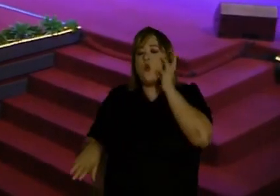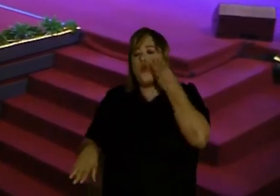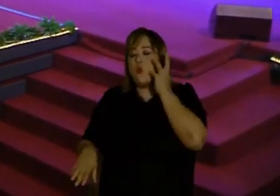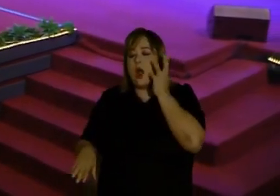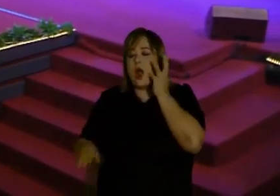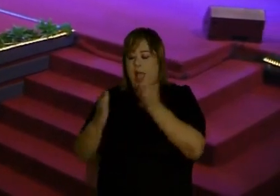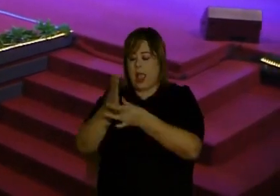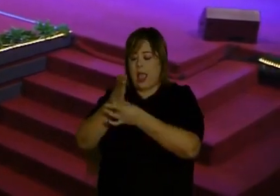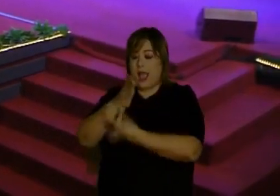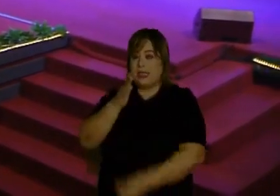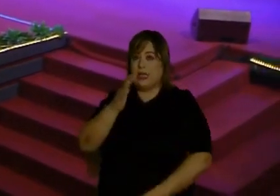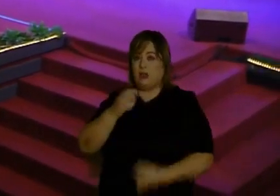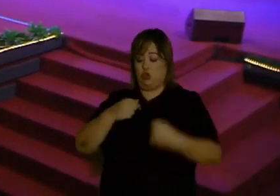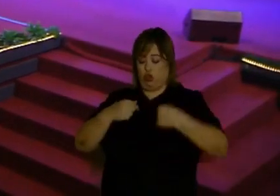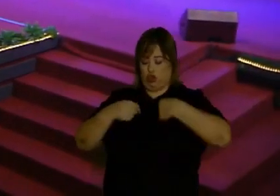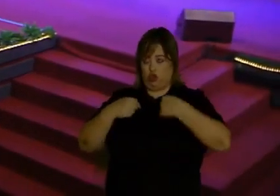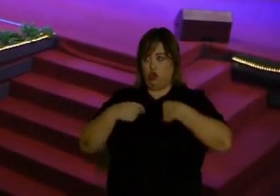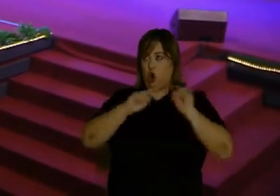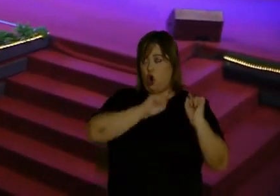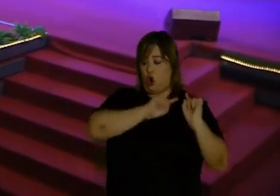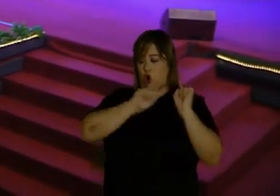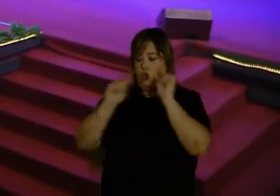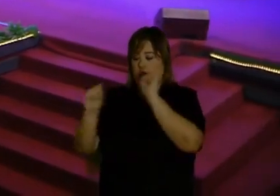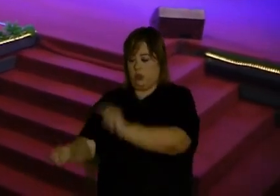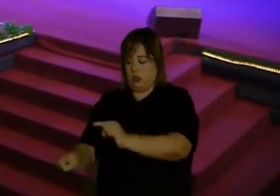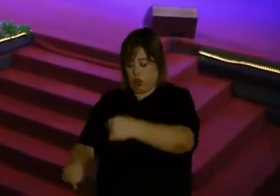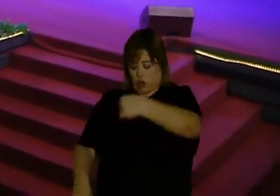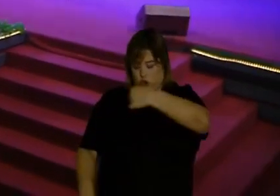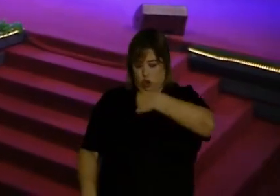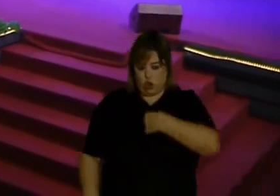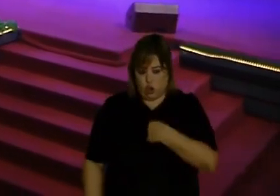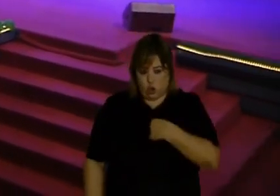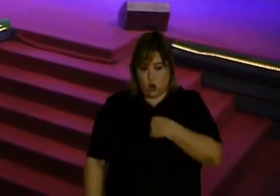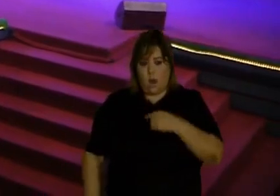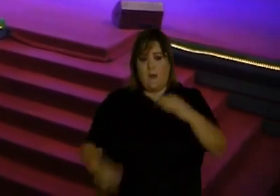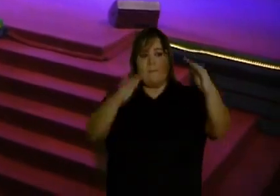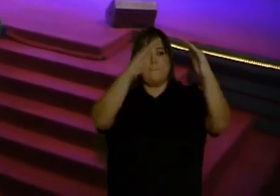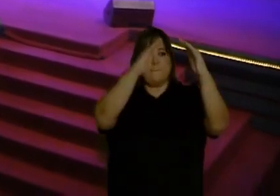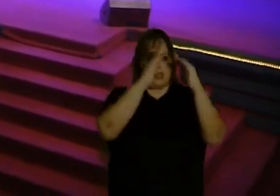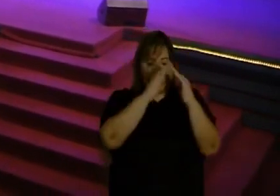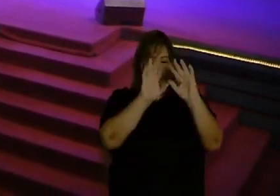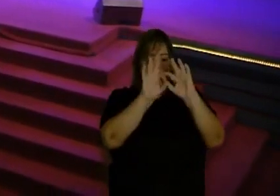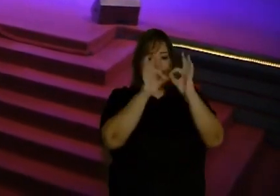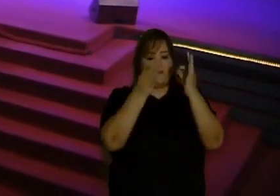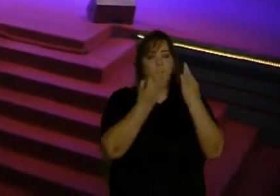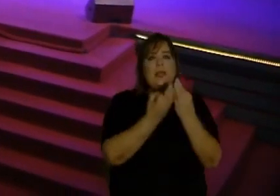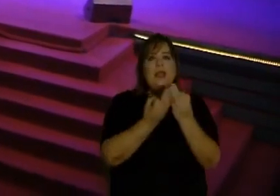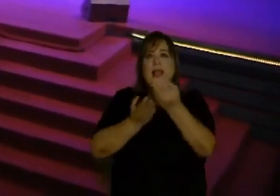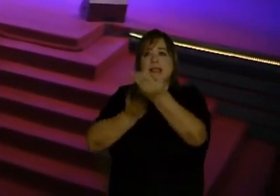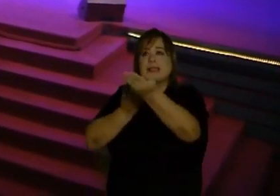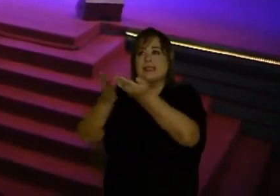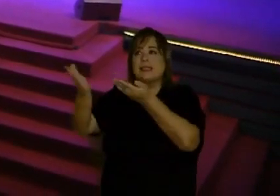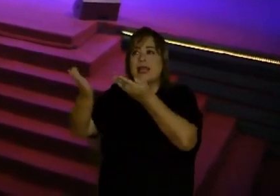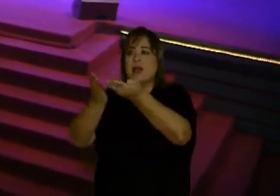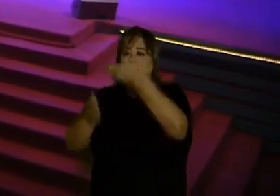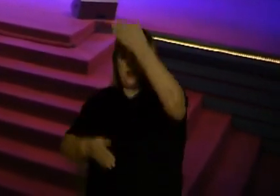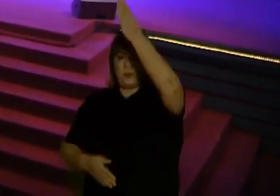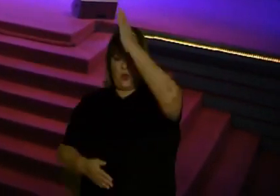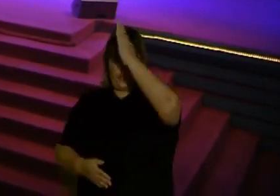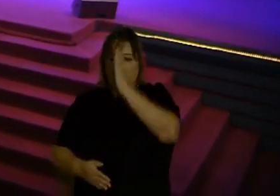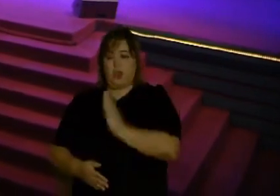pan, yo iré, yo y mi casa serviremos al Señor. Alguien que pueda